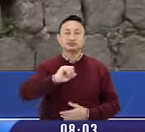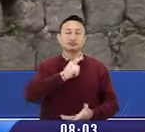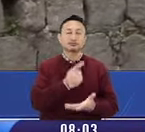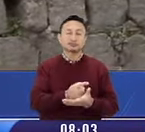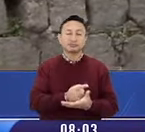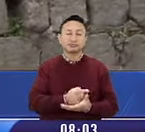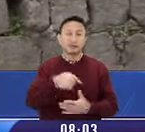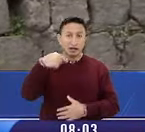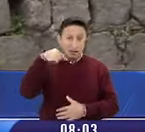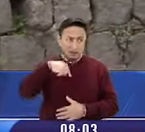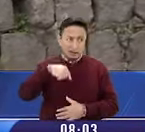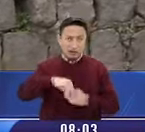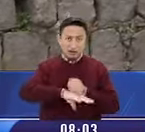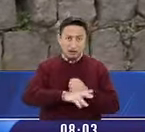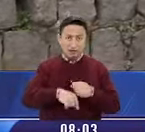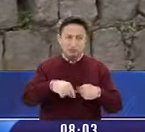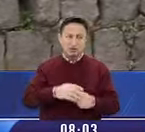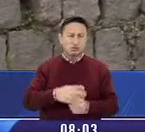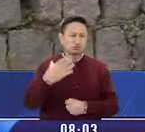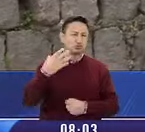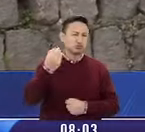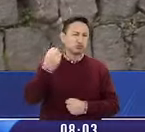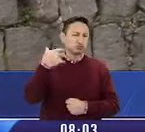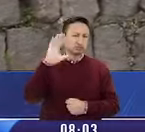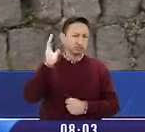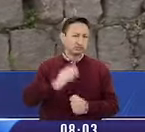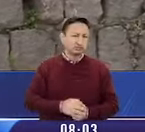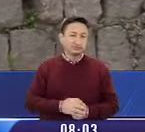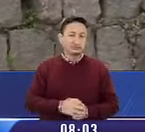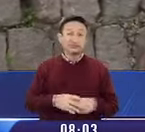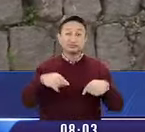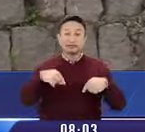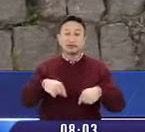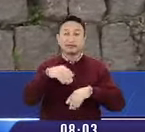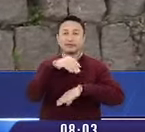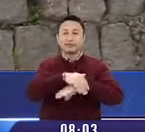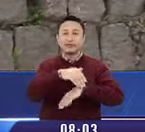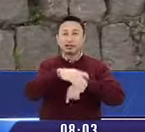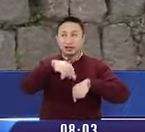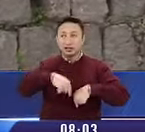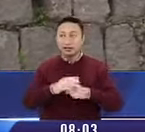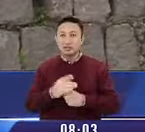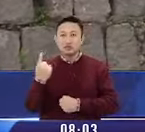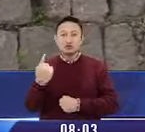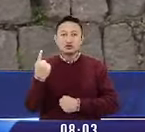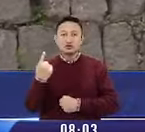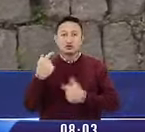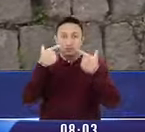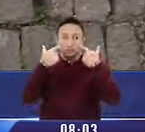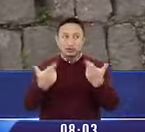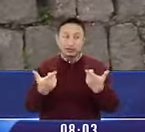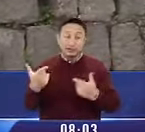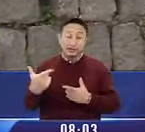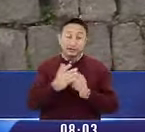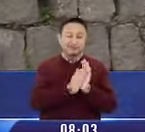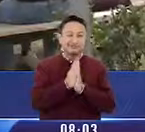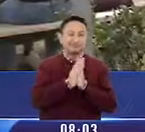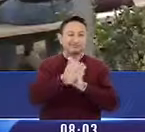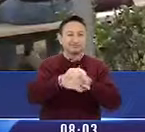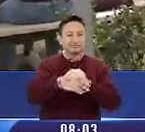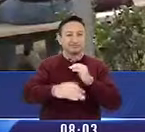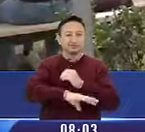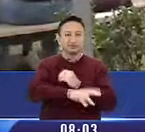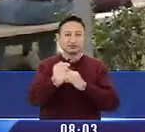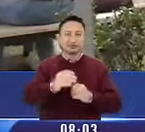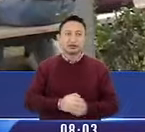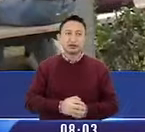sí se escuchaba mucho de los asaltos que hay por aquí. Y más que todo igual salimos tarde y todo esto es botado. Y ya, pues ahí se aprovechan para robar. Y más